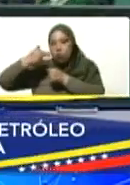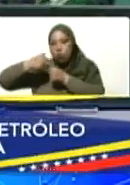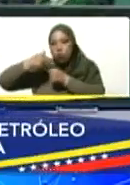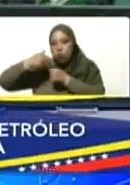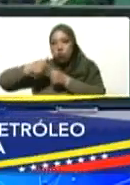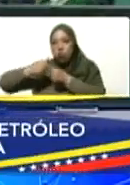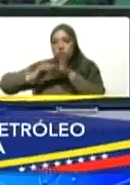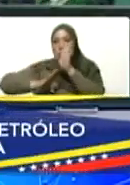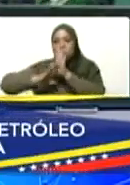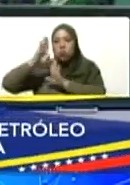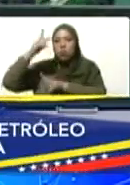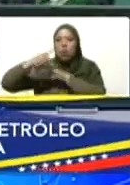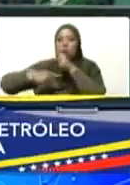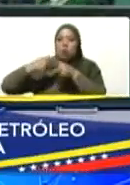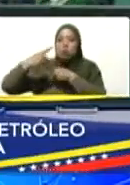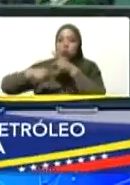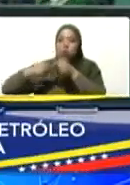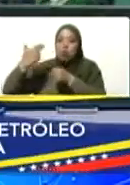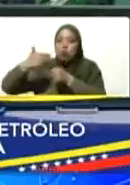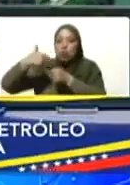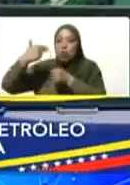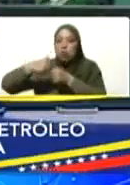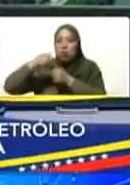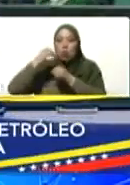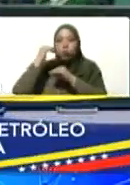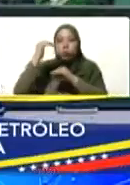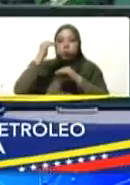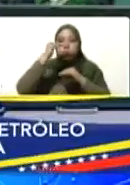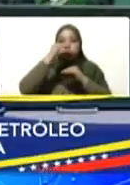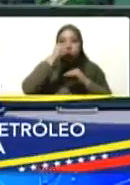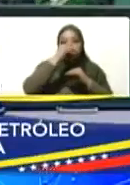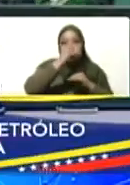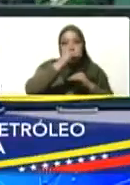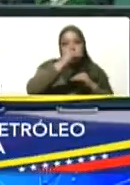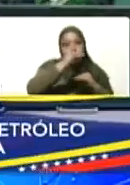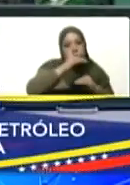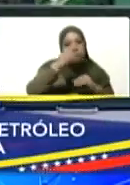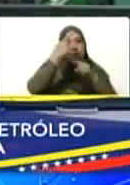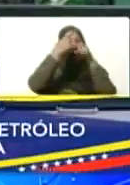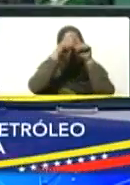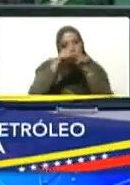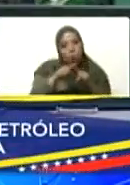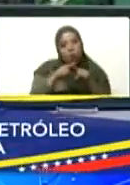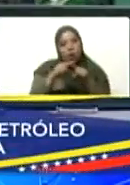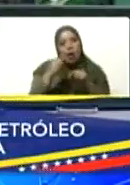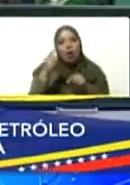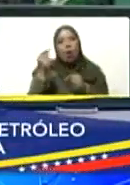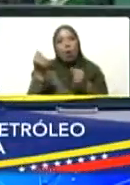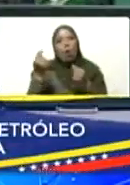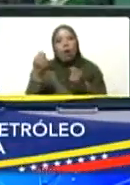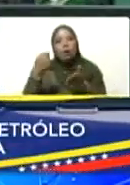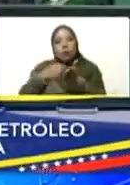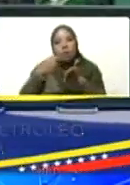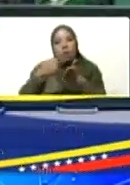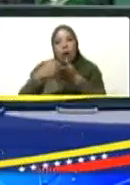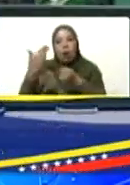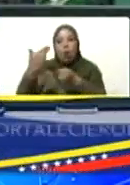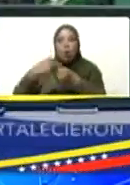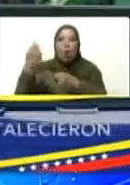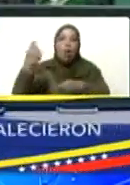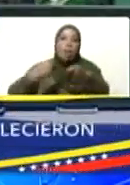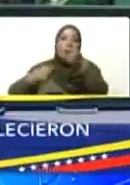cuánto crecía la producción de petróleo, cuántos barriles, cuánto crecía el precio petrolero en el mercado